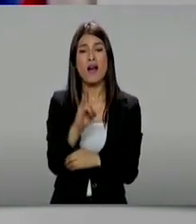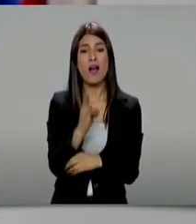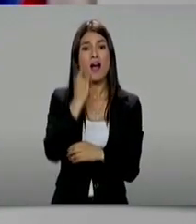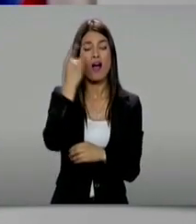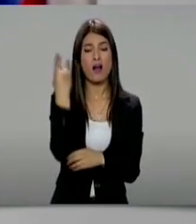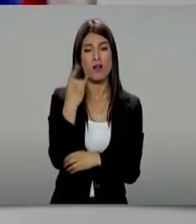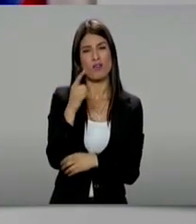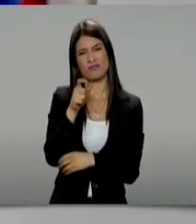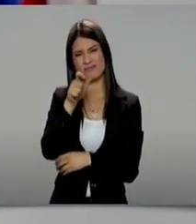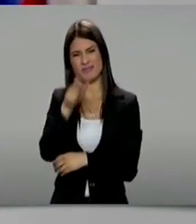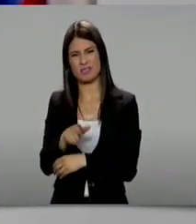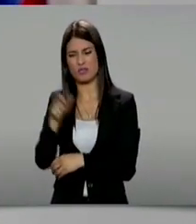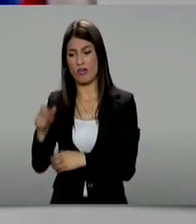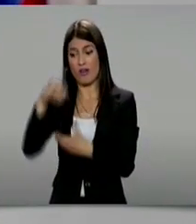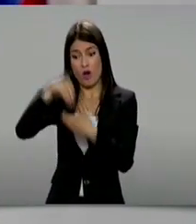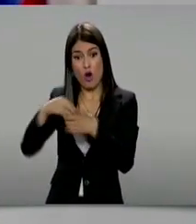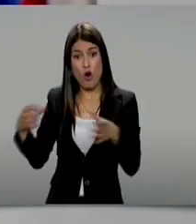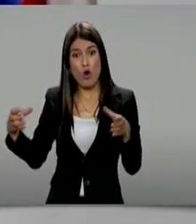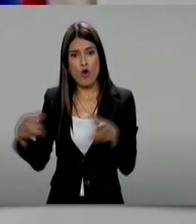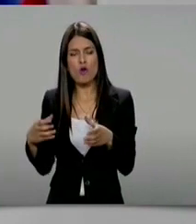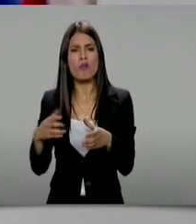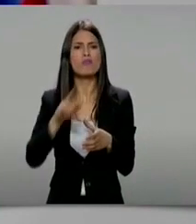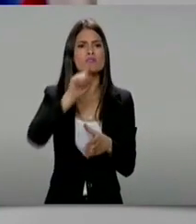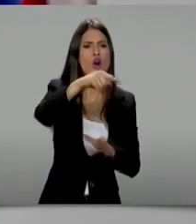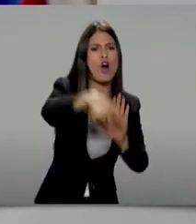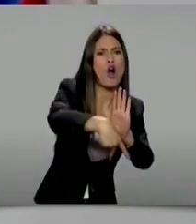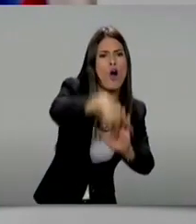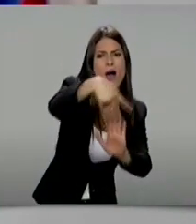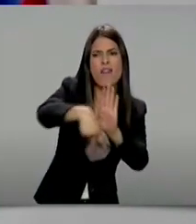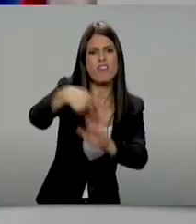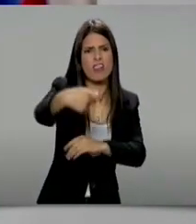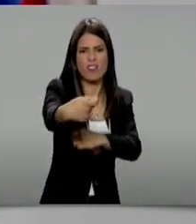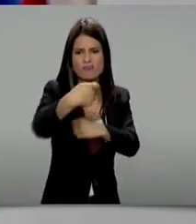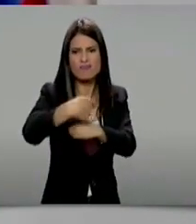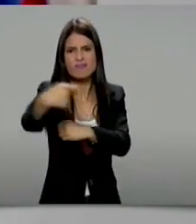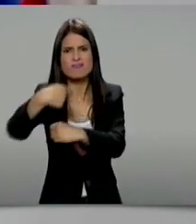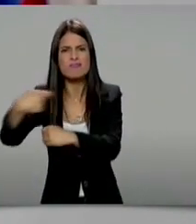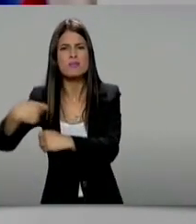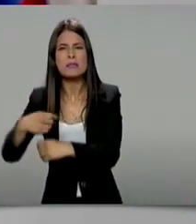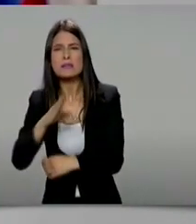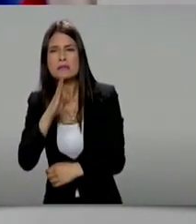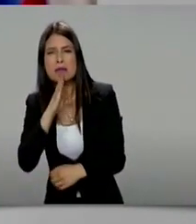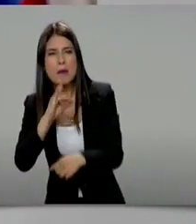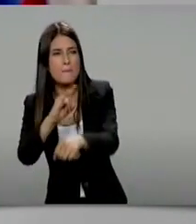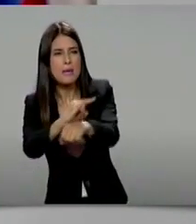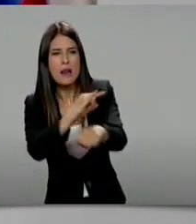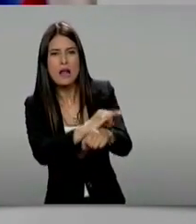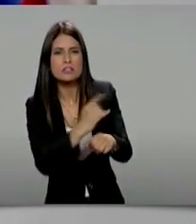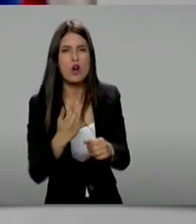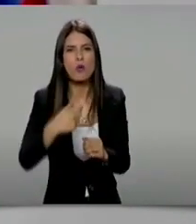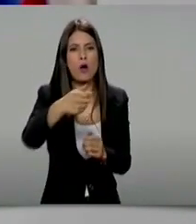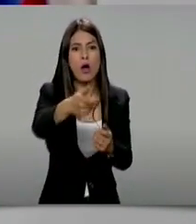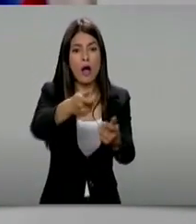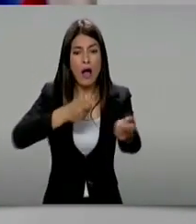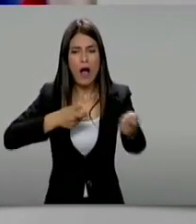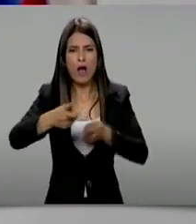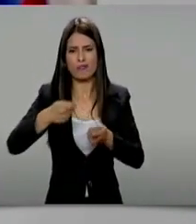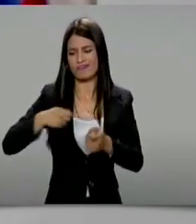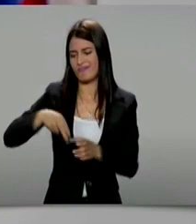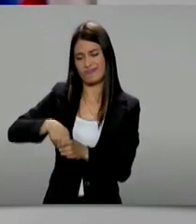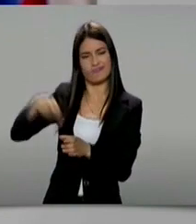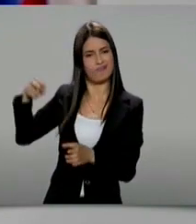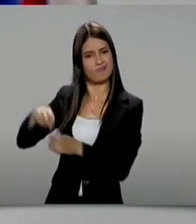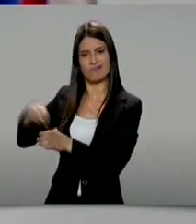seguridad privada sobre la lucha contra el problema de las drogas el nuevo acuerdo obliga a